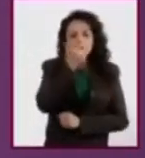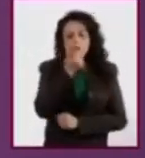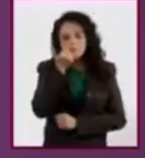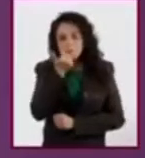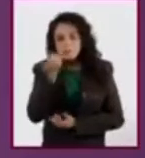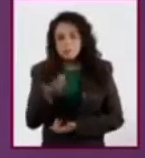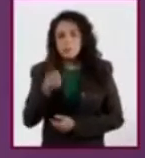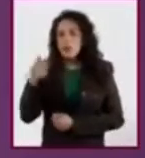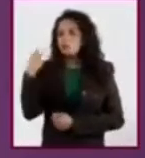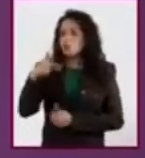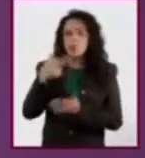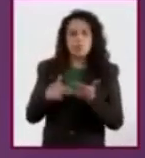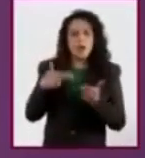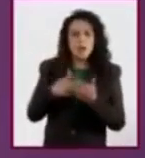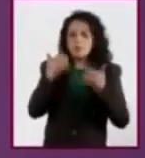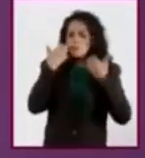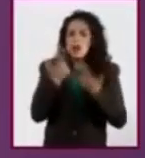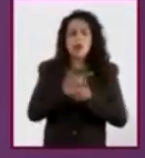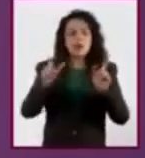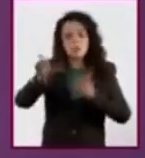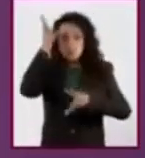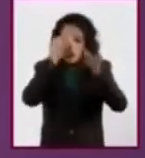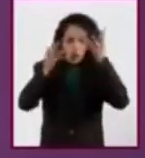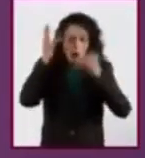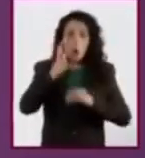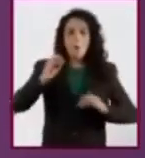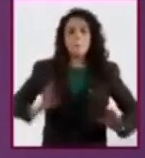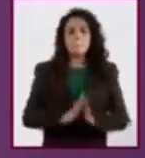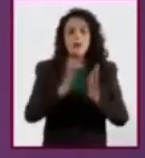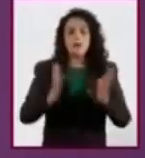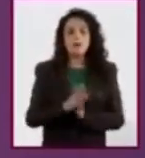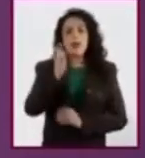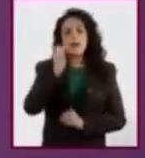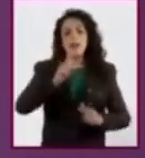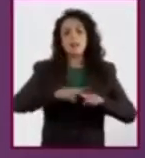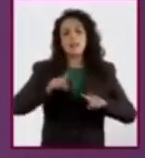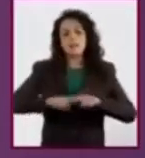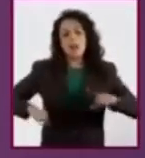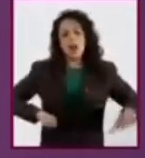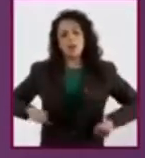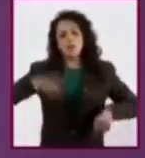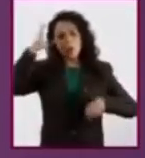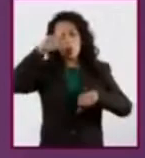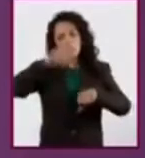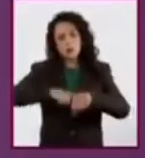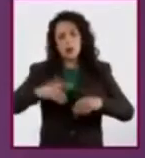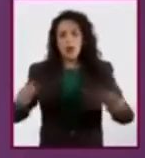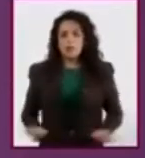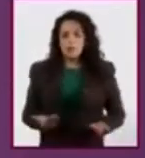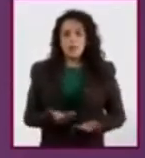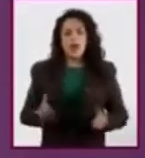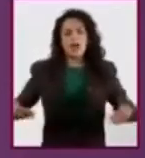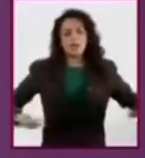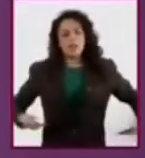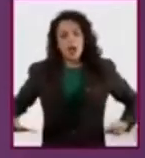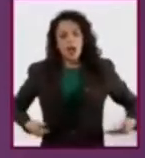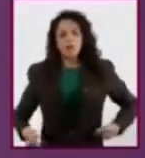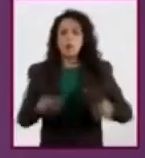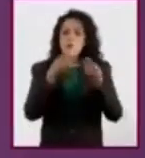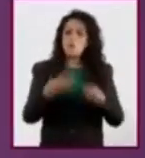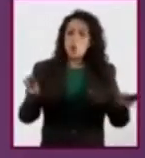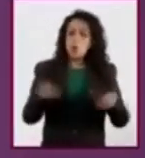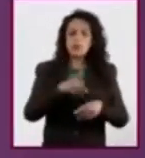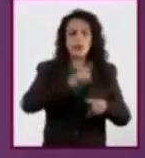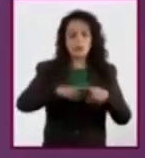taller que más sea de su agrado o participar en las actividades culturales como danza, teatro, música u otras